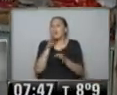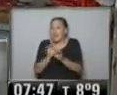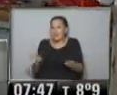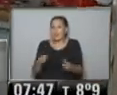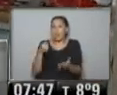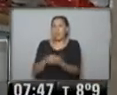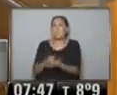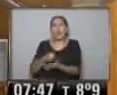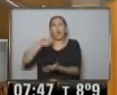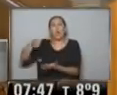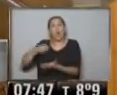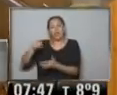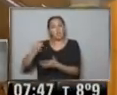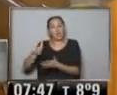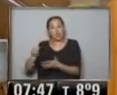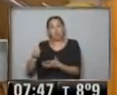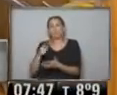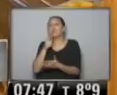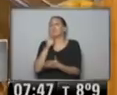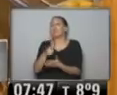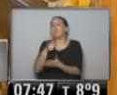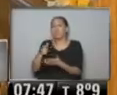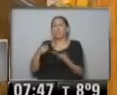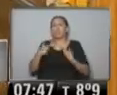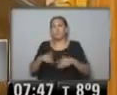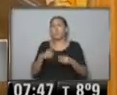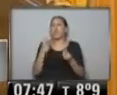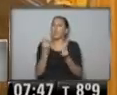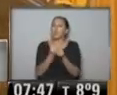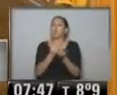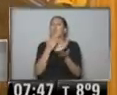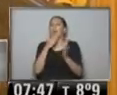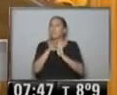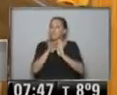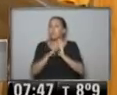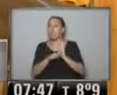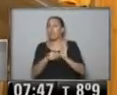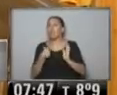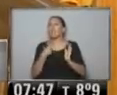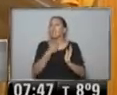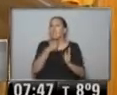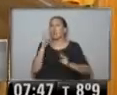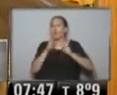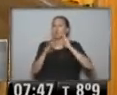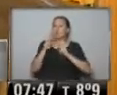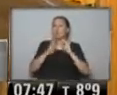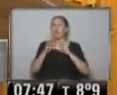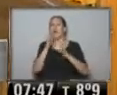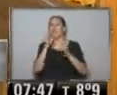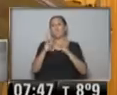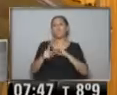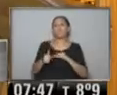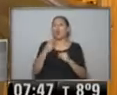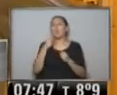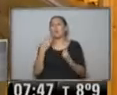inmediatamente la tasa vuelve a ser una tasa preferencial digamos una serie de condiciones que intenta atacar los distintos flancos por los cuales se